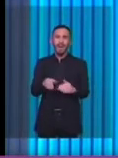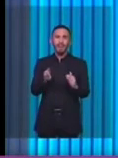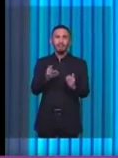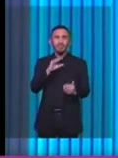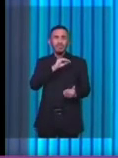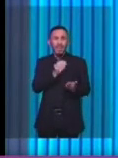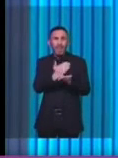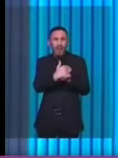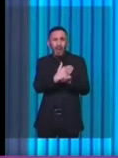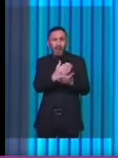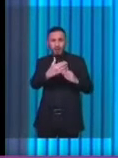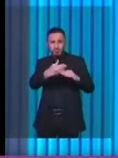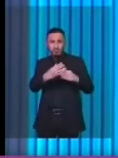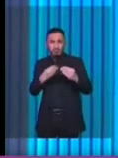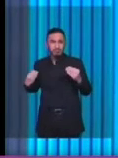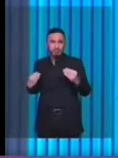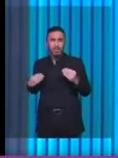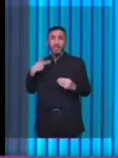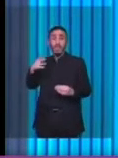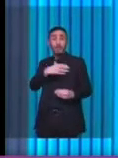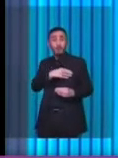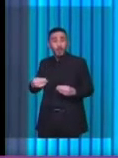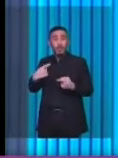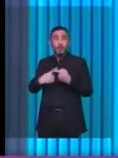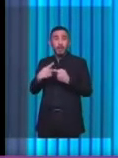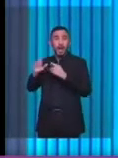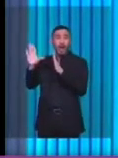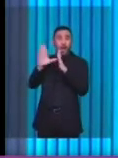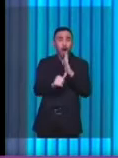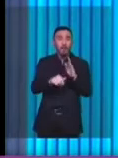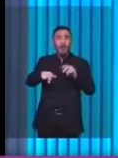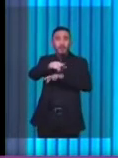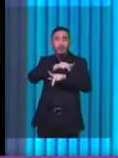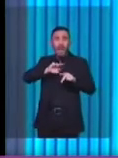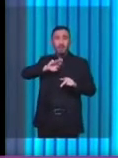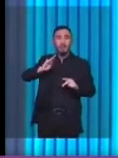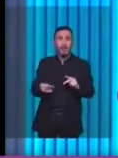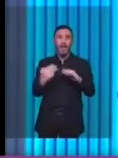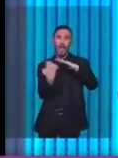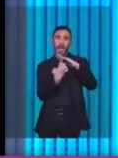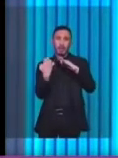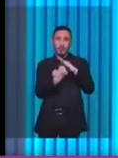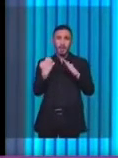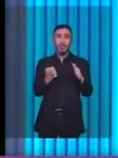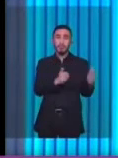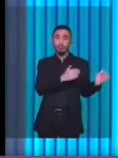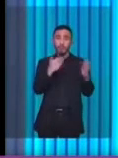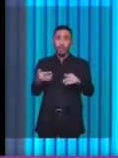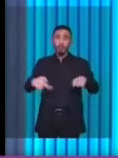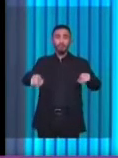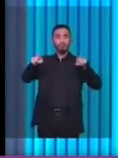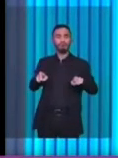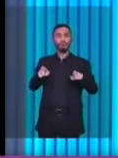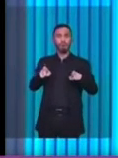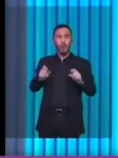hoy se está hablando de una posibilidad de que Lula pueda ganar en primera vuelta. Esto es lo que se plantean. De hecho, se han conocido encuestas